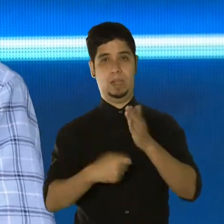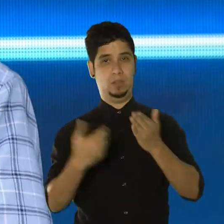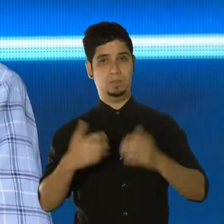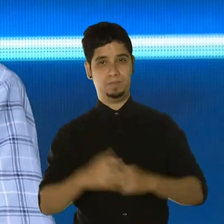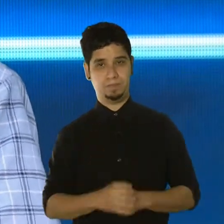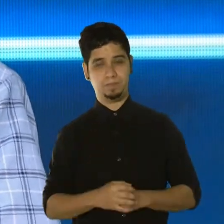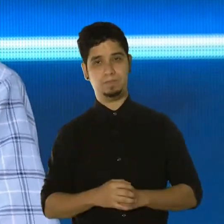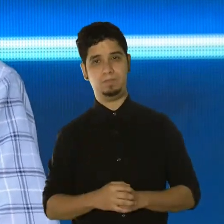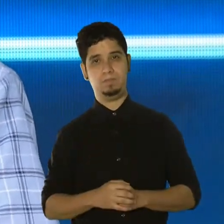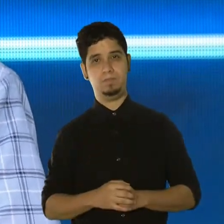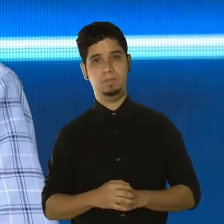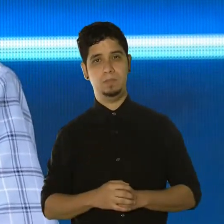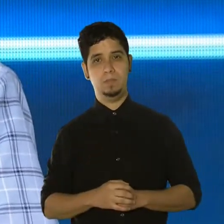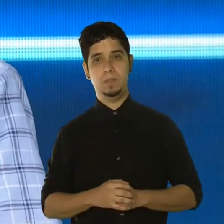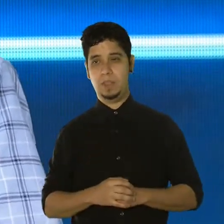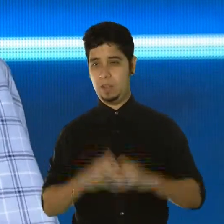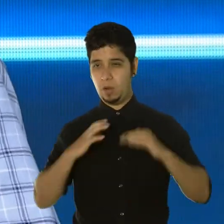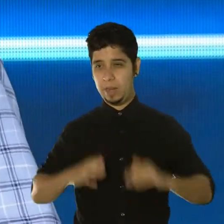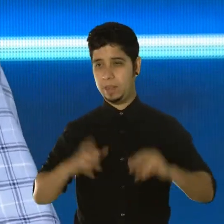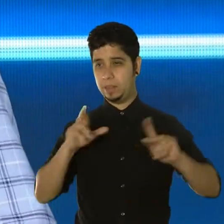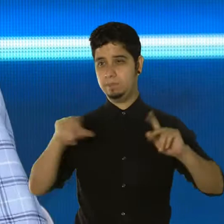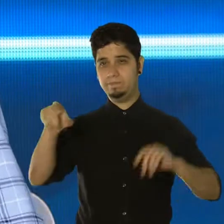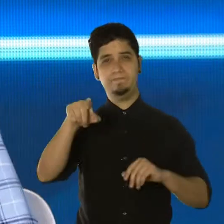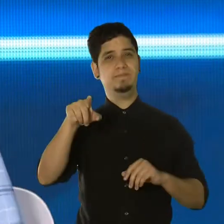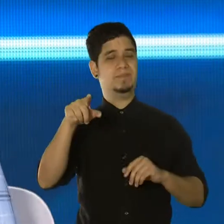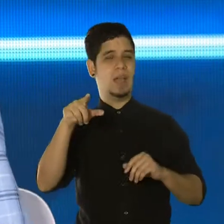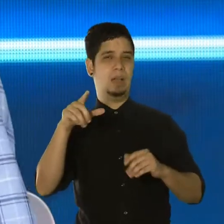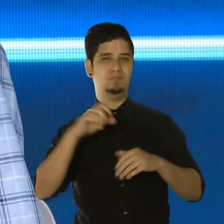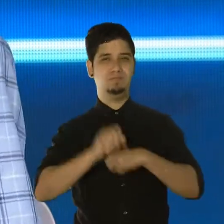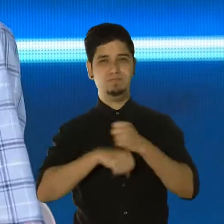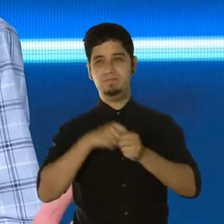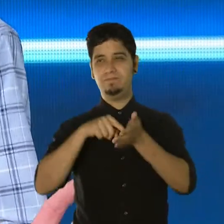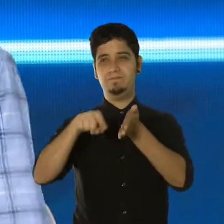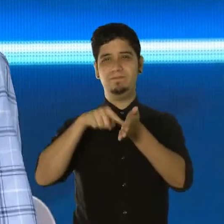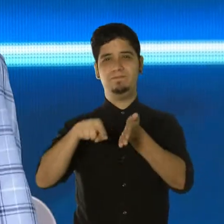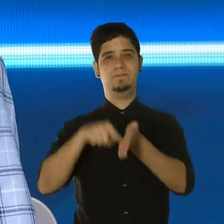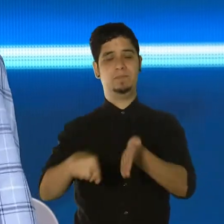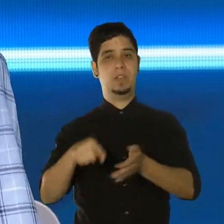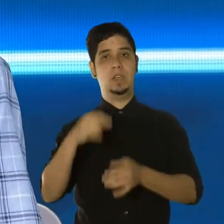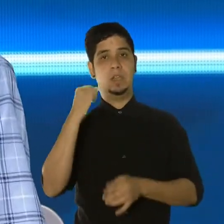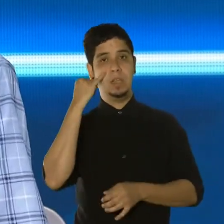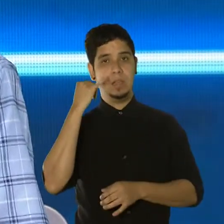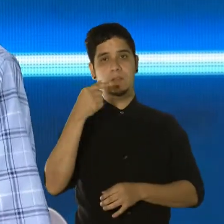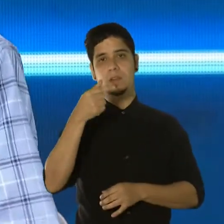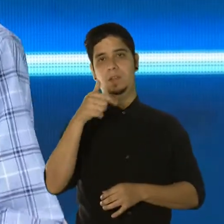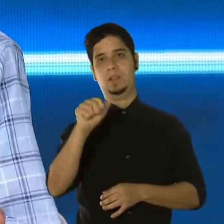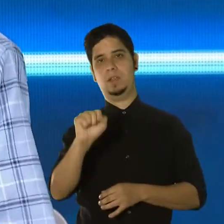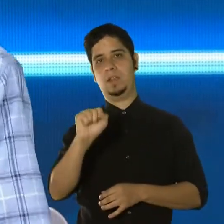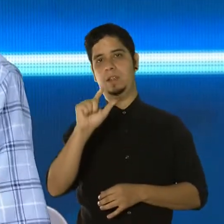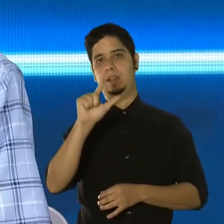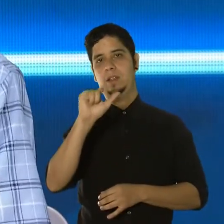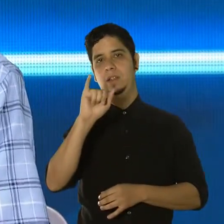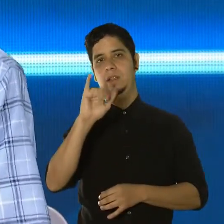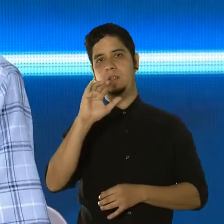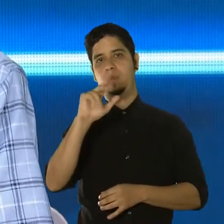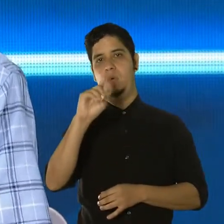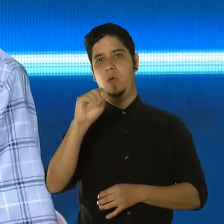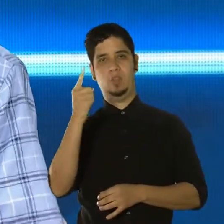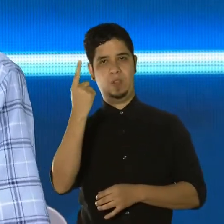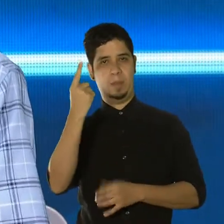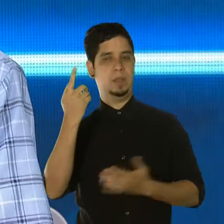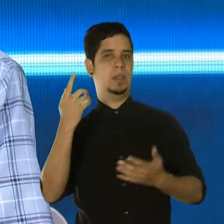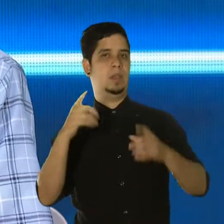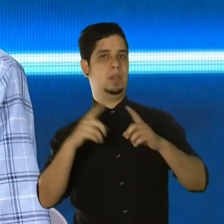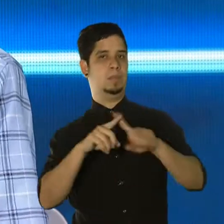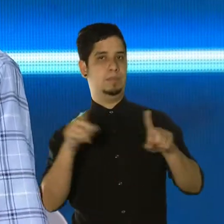el consumidor y lo está sufriendo. Y si fuera el gas licuado nada más, pues obviamente pues no habría tanta preocupación. Sí preocupación, pero